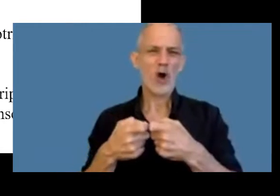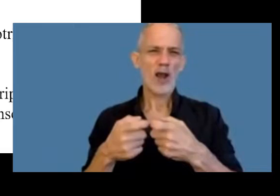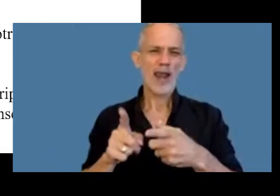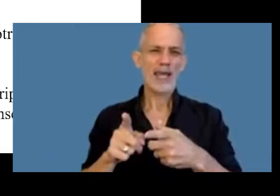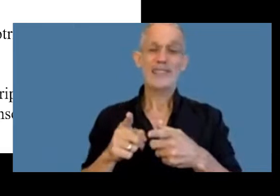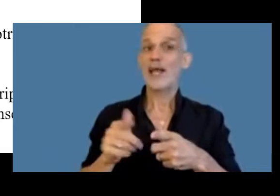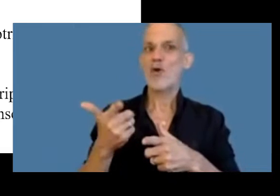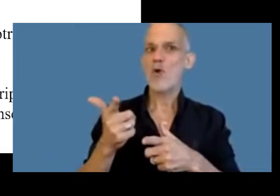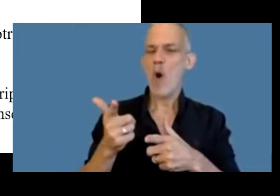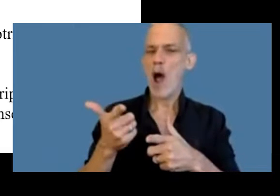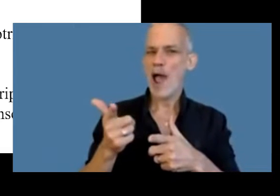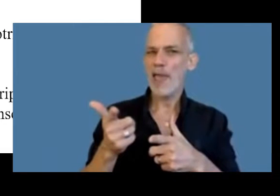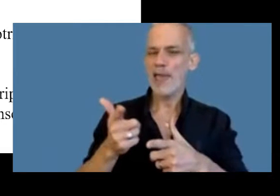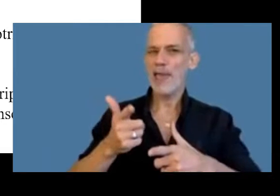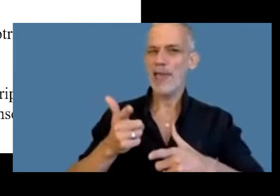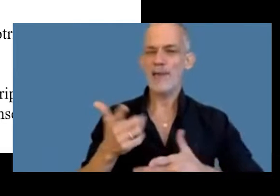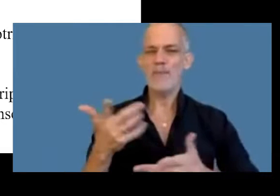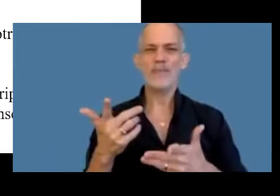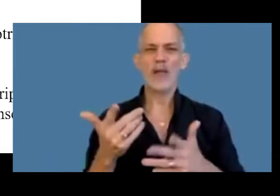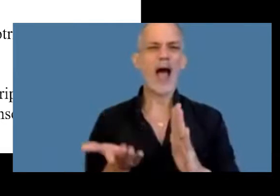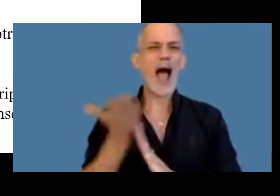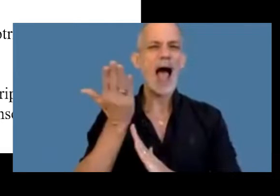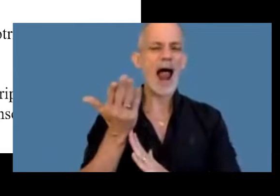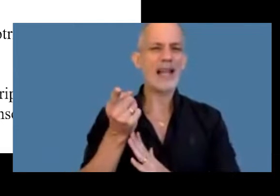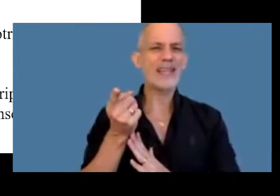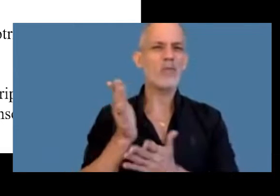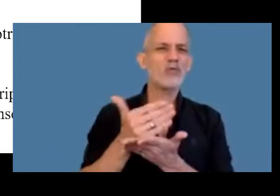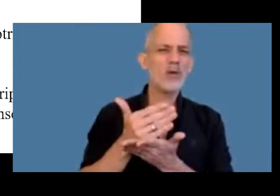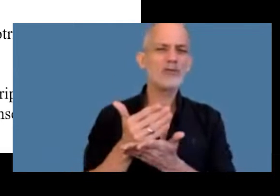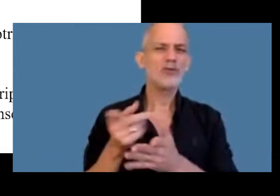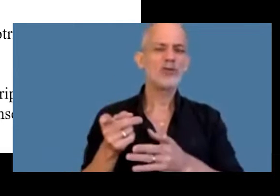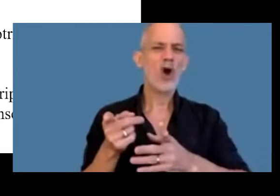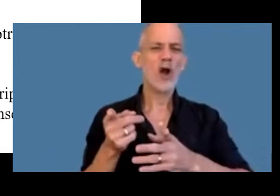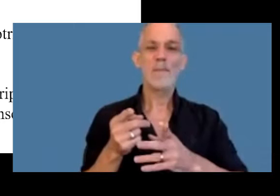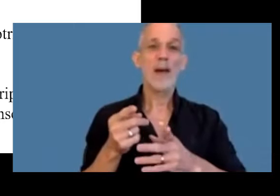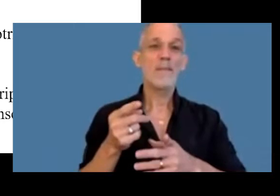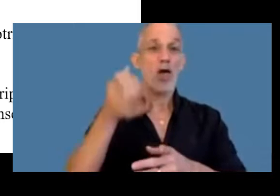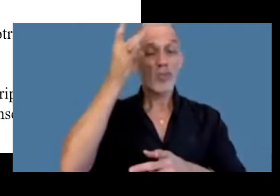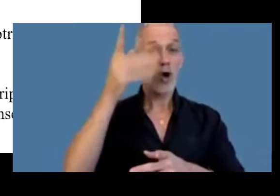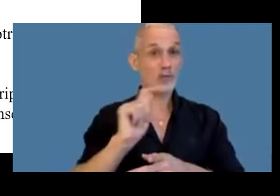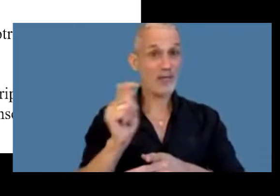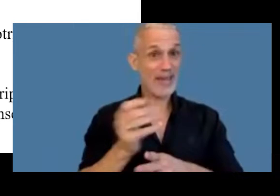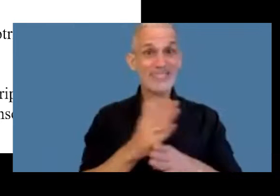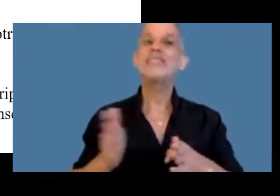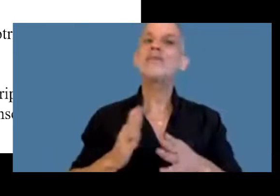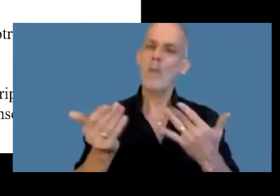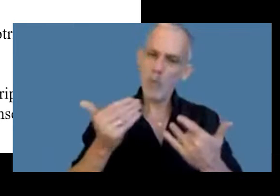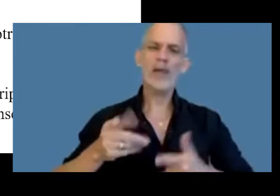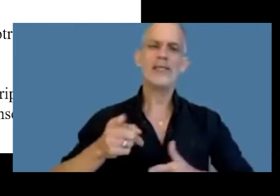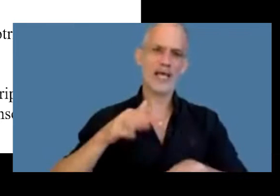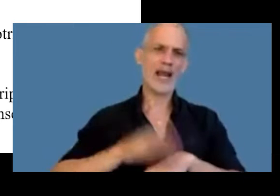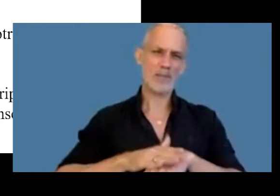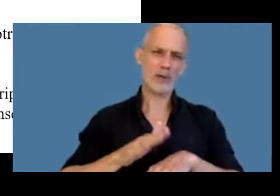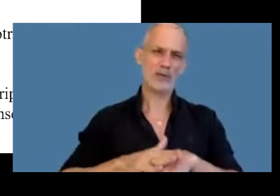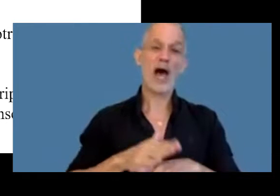tengan el alta como sucesión indivisa más de 12 meses, pueden ser responsables del